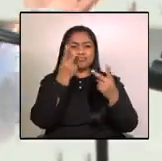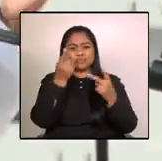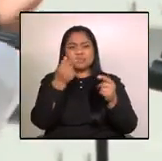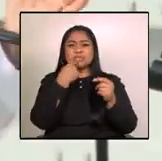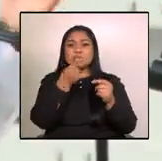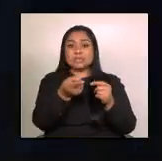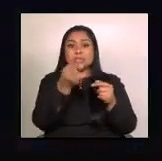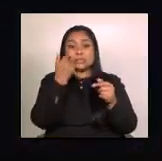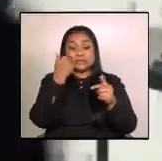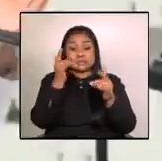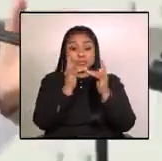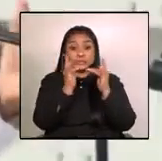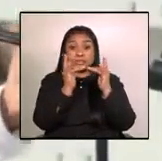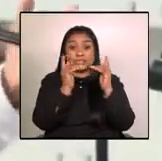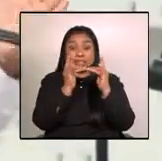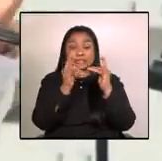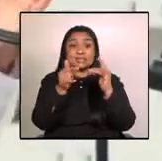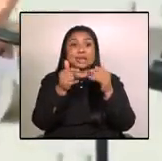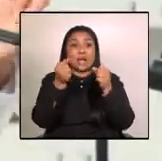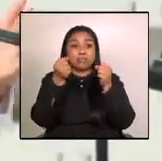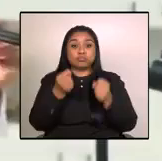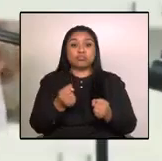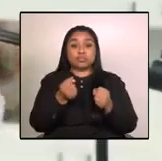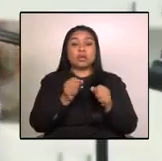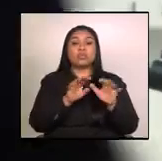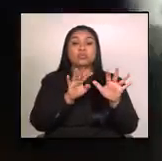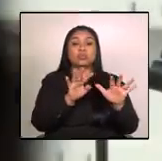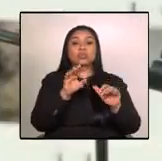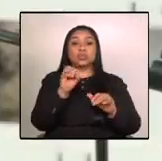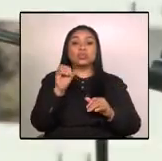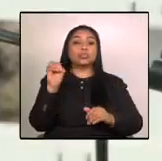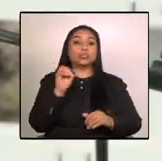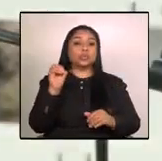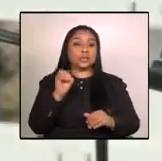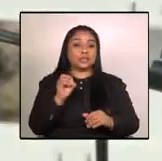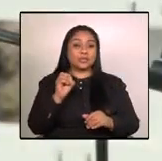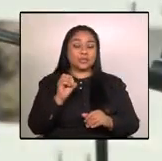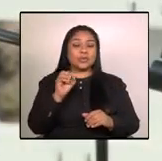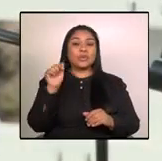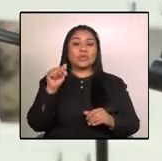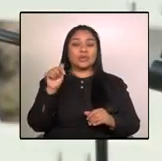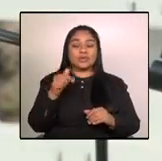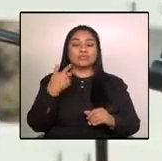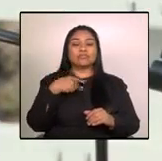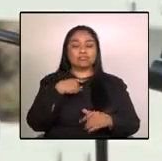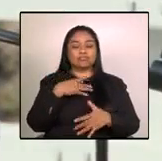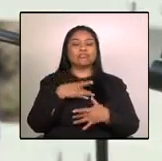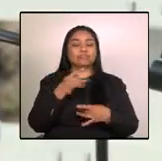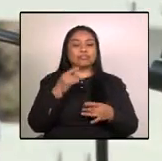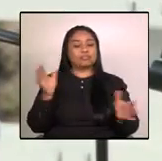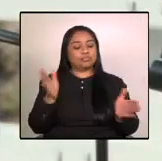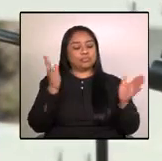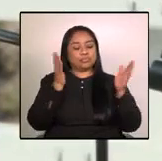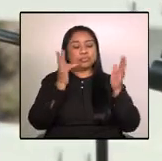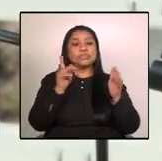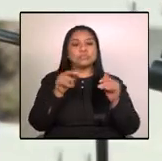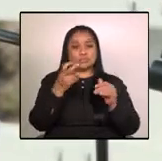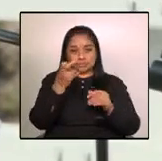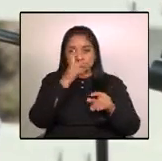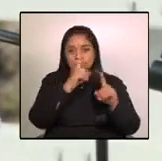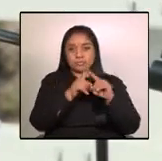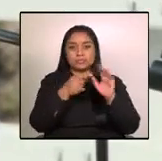establecer que el puente está edificado en un 90% y que es de nuestro interés recuperarlo, señor